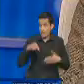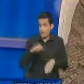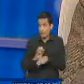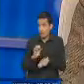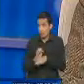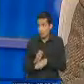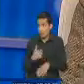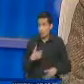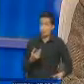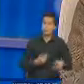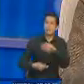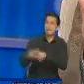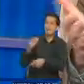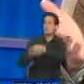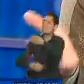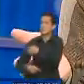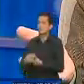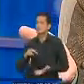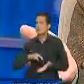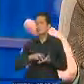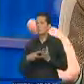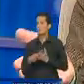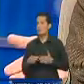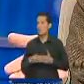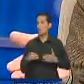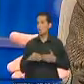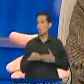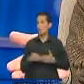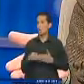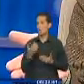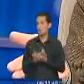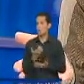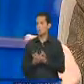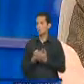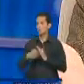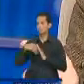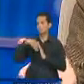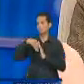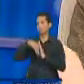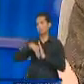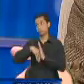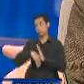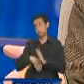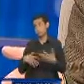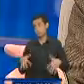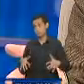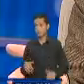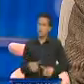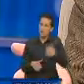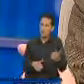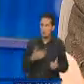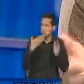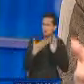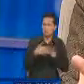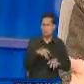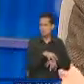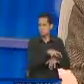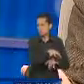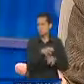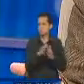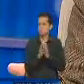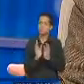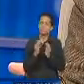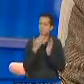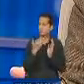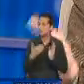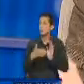el comercio externo. Entonces, pero junto a esa reivindicación hay otras reivindicaciones que me parece que son inútiles para el movimiento social. Pedir el libre